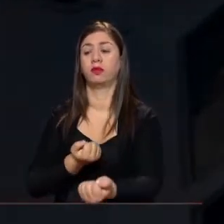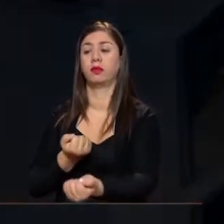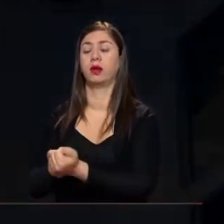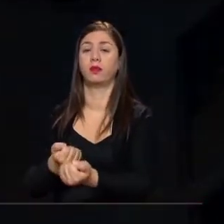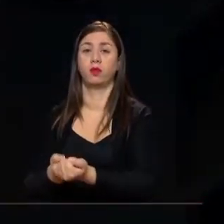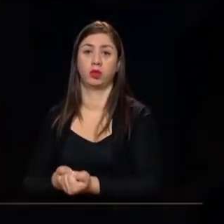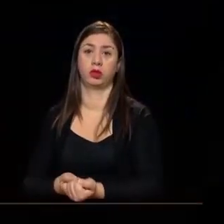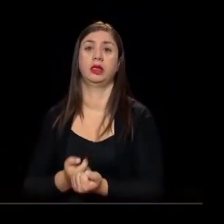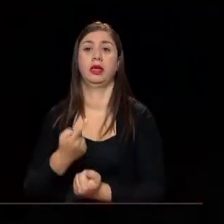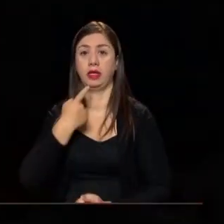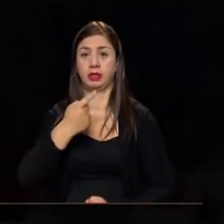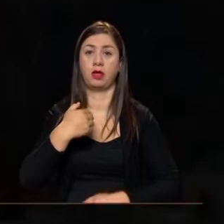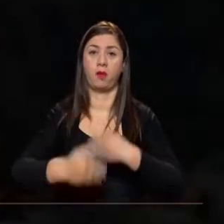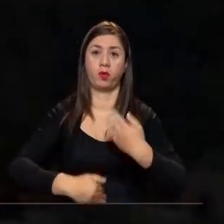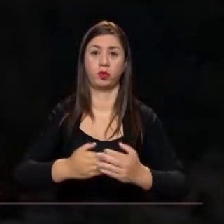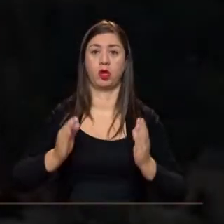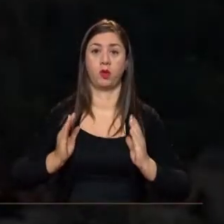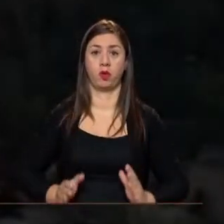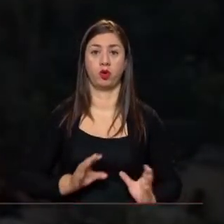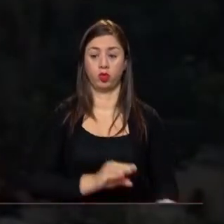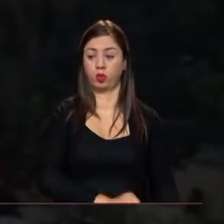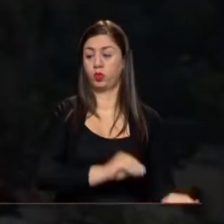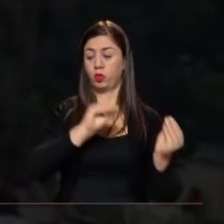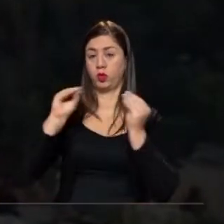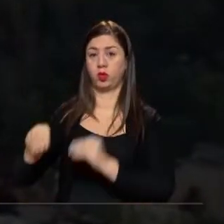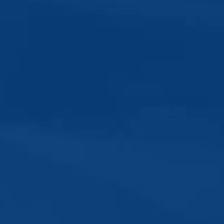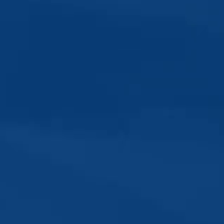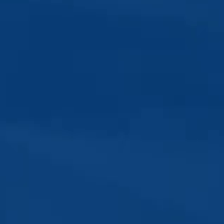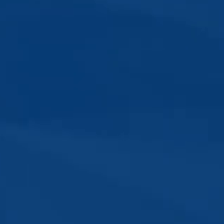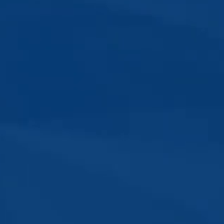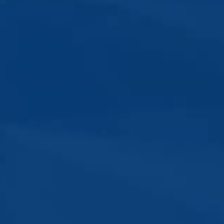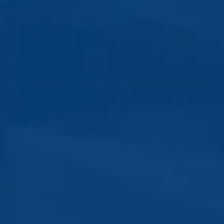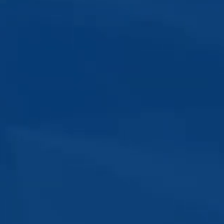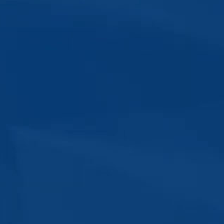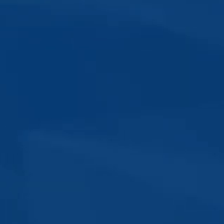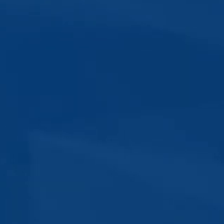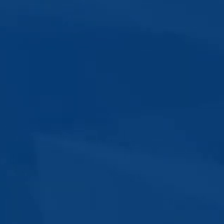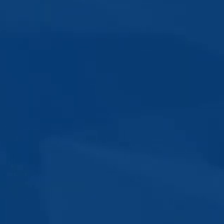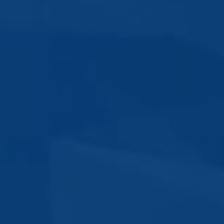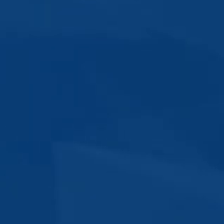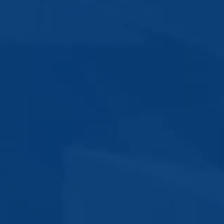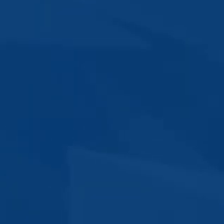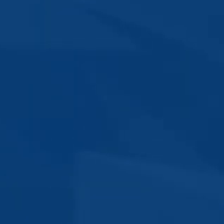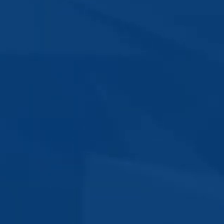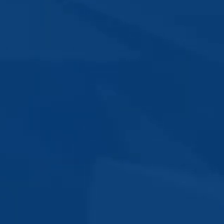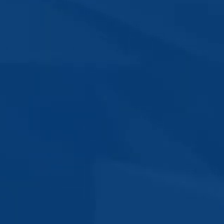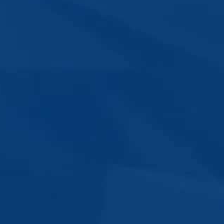que adelantan los trámites para repatriar el cuerpo de su hermana a Colombia.